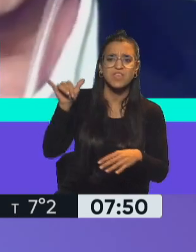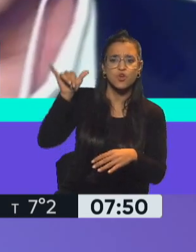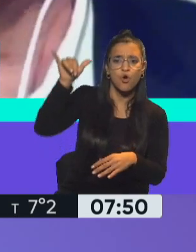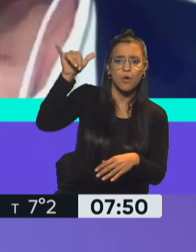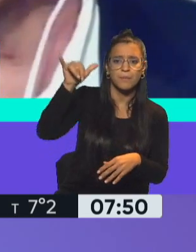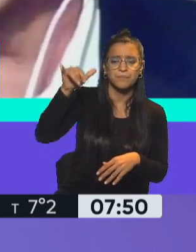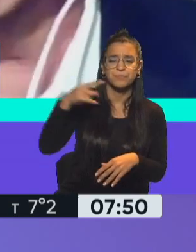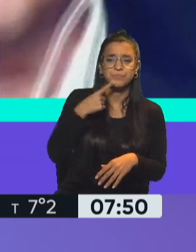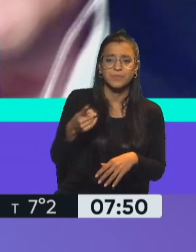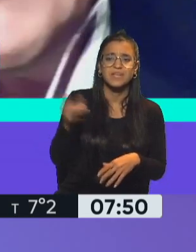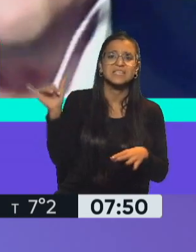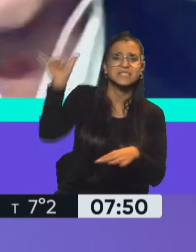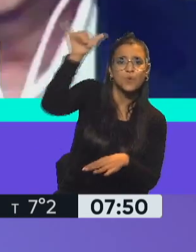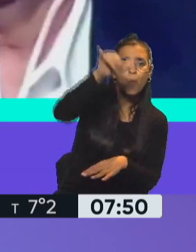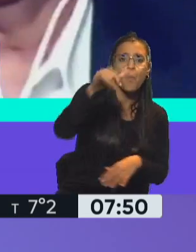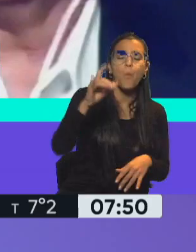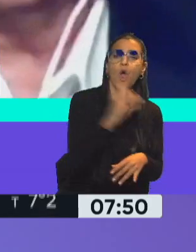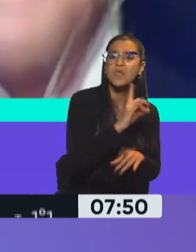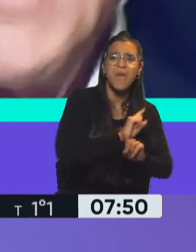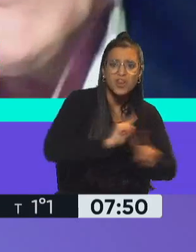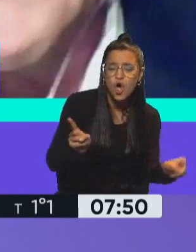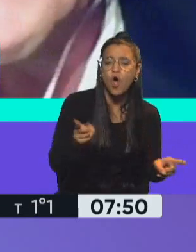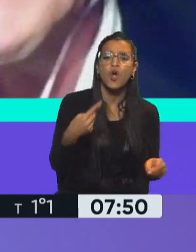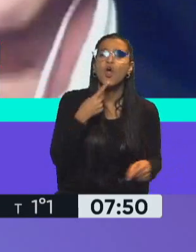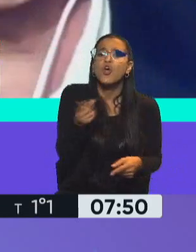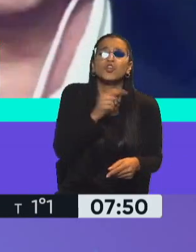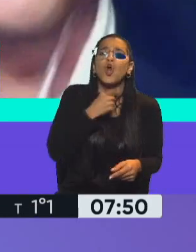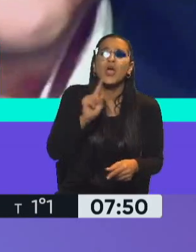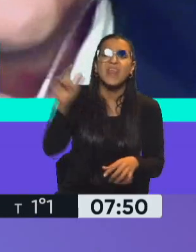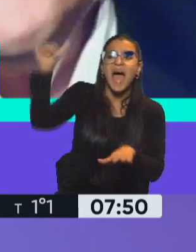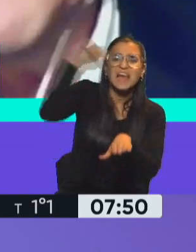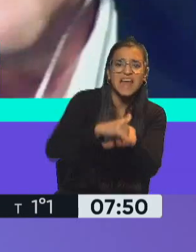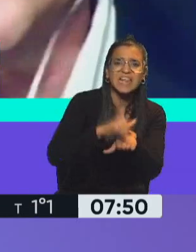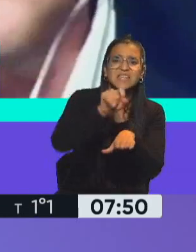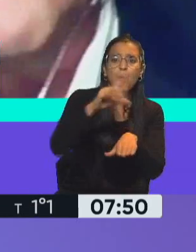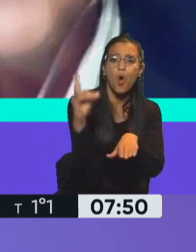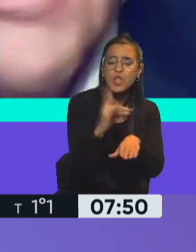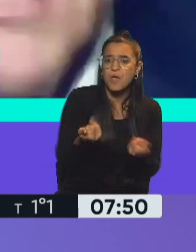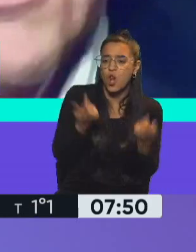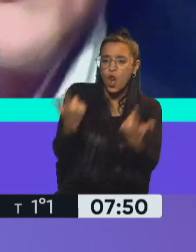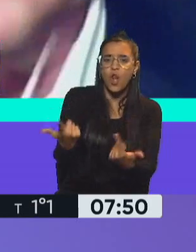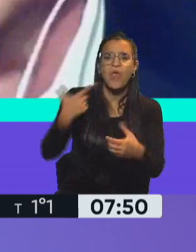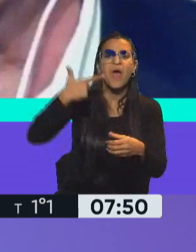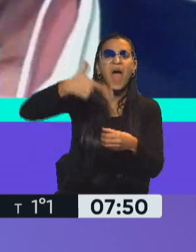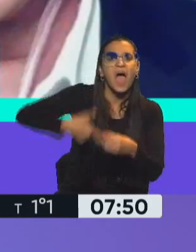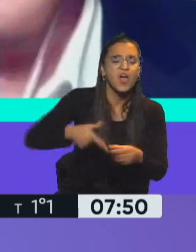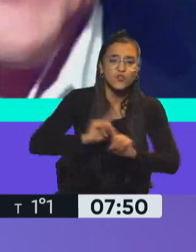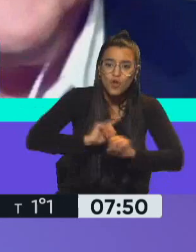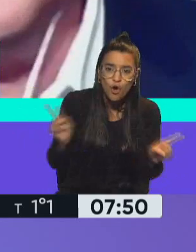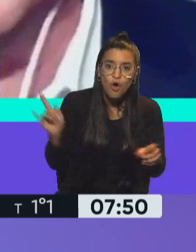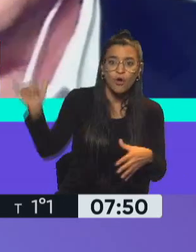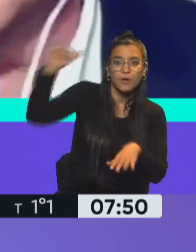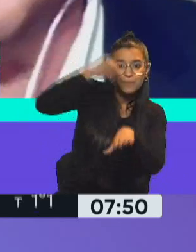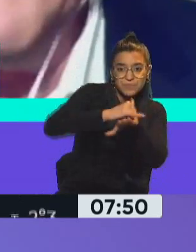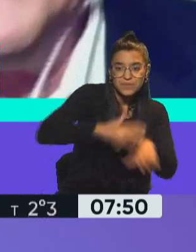suelo o cielos bolivianos, el que no permitía que se aterrizara, el que no le proveyó de combustible cuando llegó al